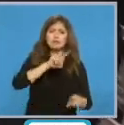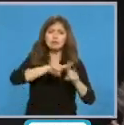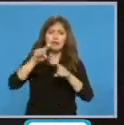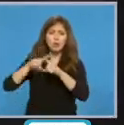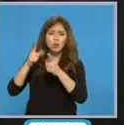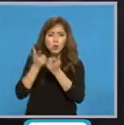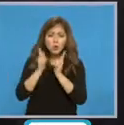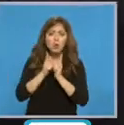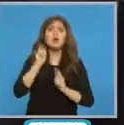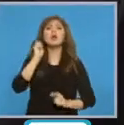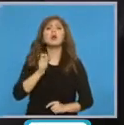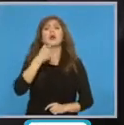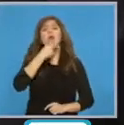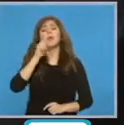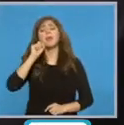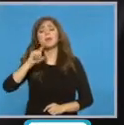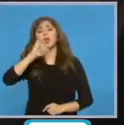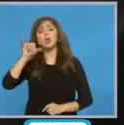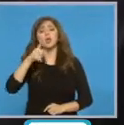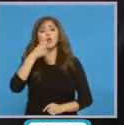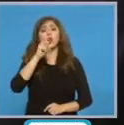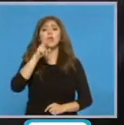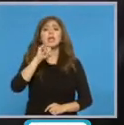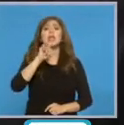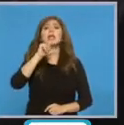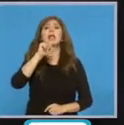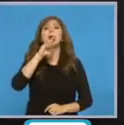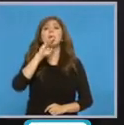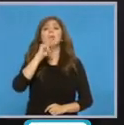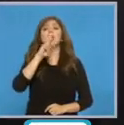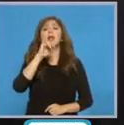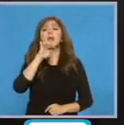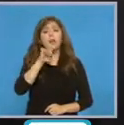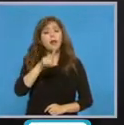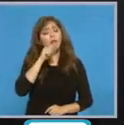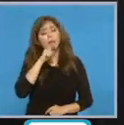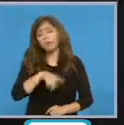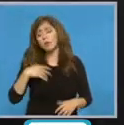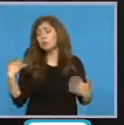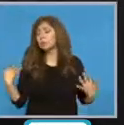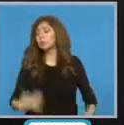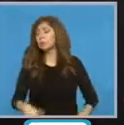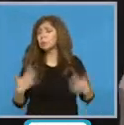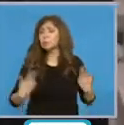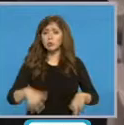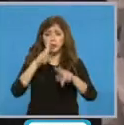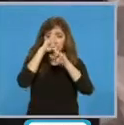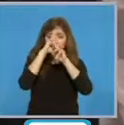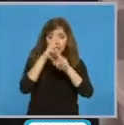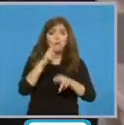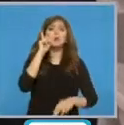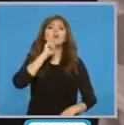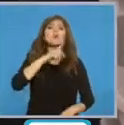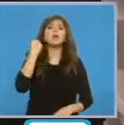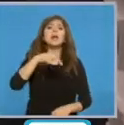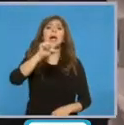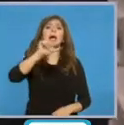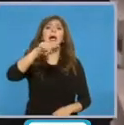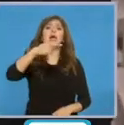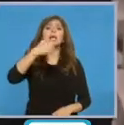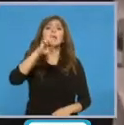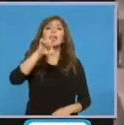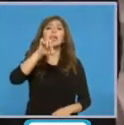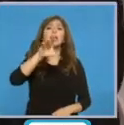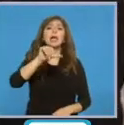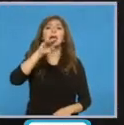Johnny Laboriel. Como no, qué vozarrón tenía todavía de grande. Lo Angélica María. Su alegría, esa también